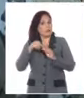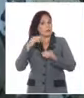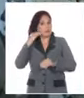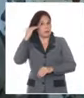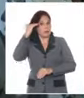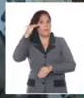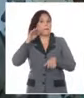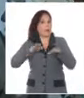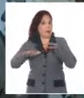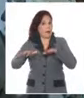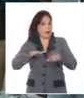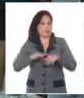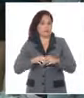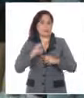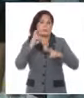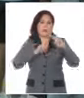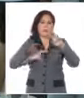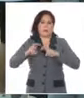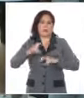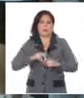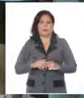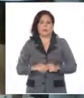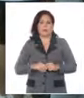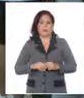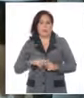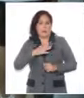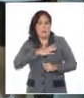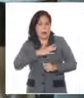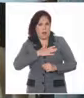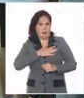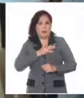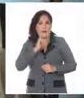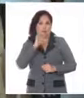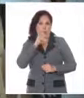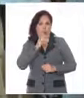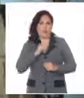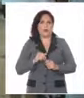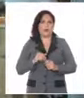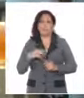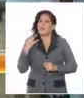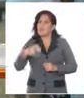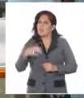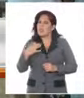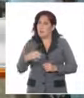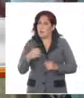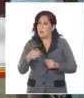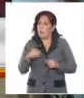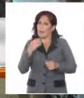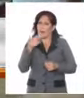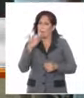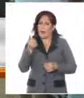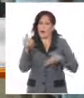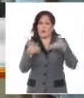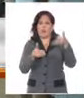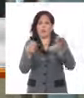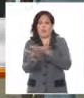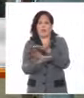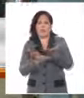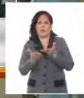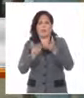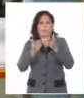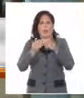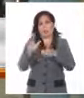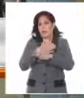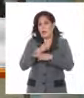es la ciencia y la investigación. Creo que es una oportunidad que debería hacerse más a menudo, donde diferentes